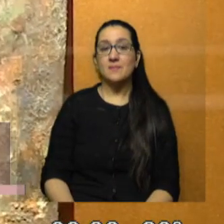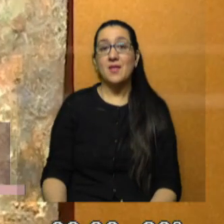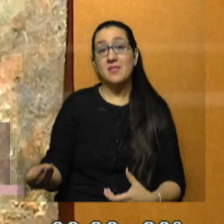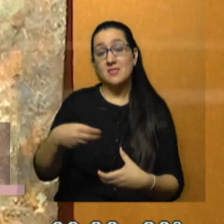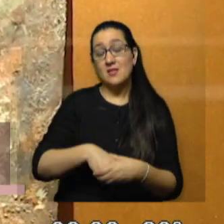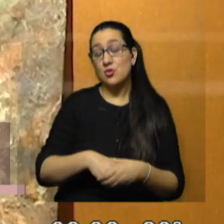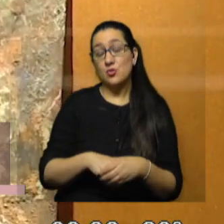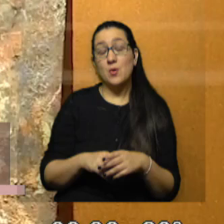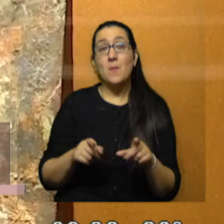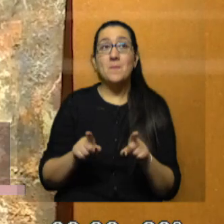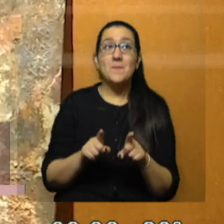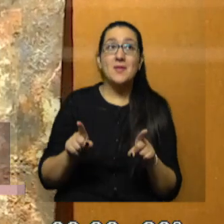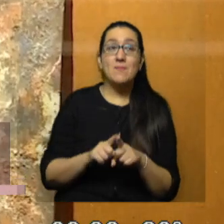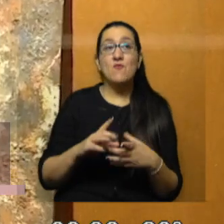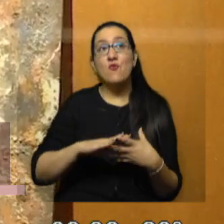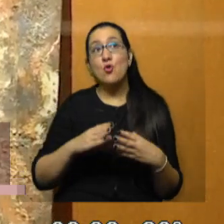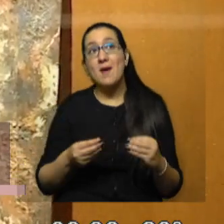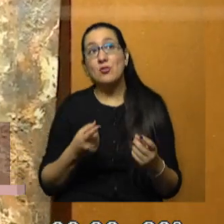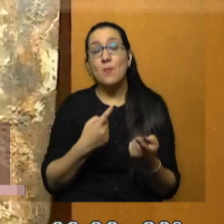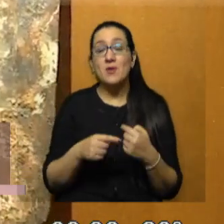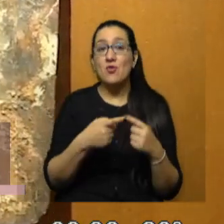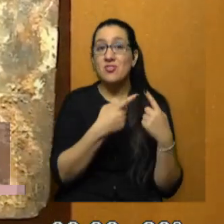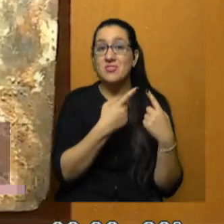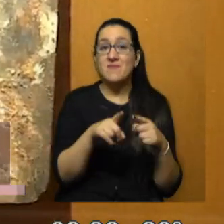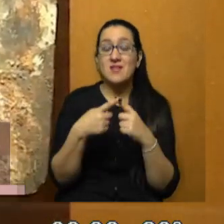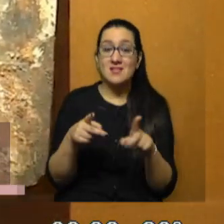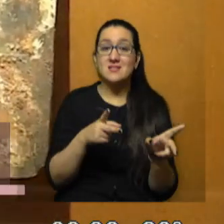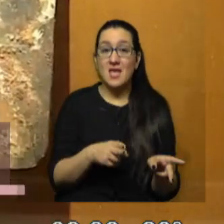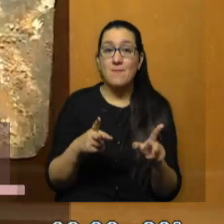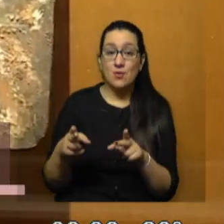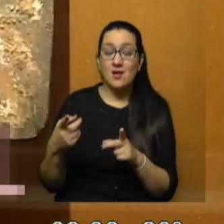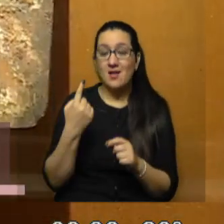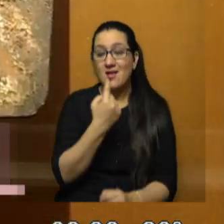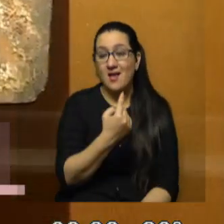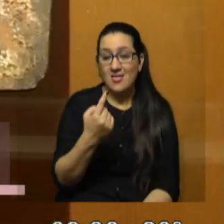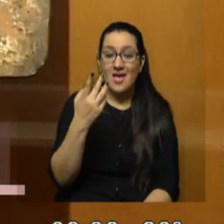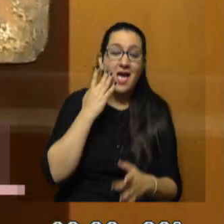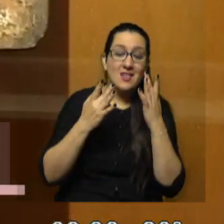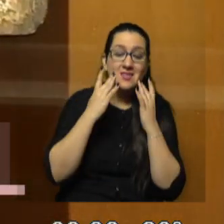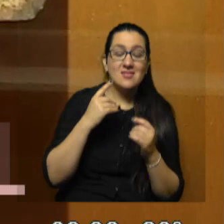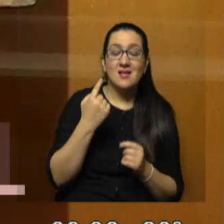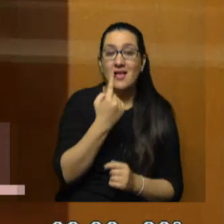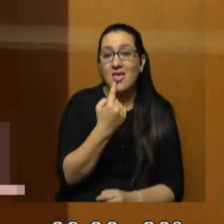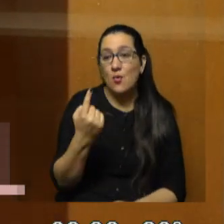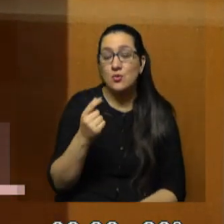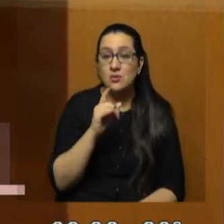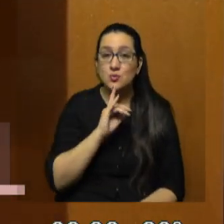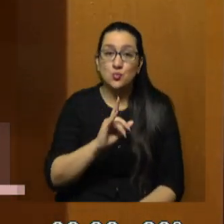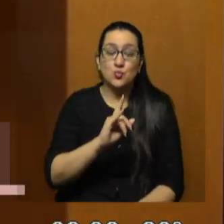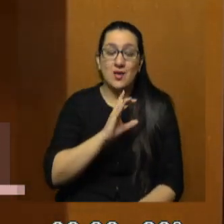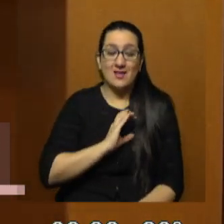una misma lógica, pero que cada autor, cada compañero, cada artista le da su propia impronta.